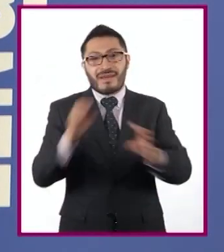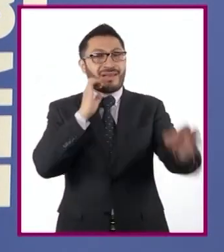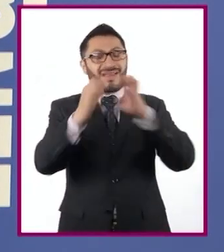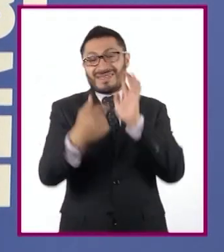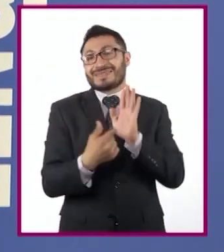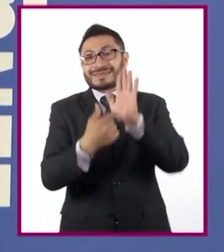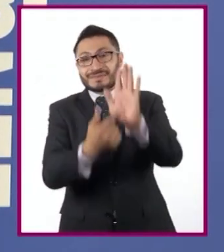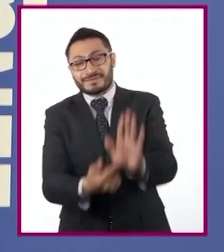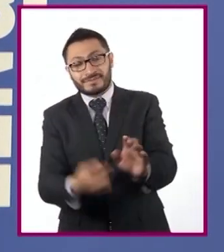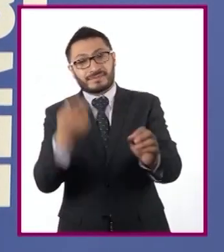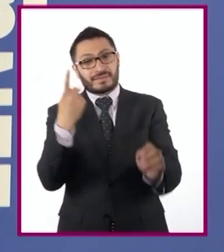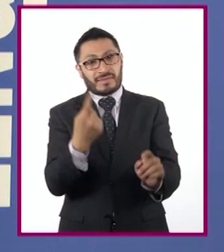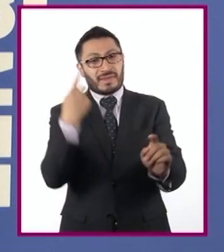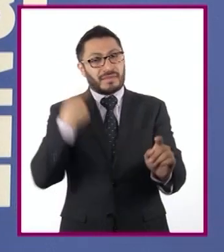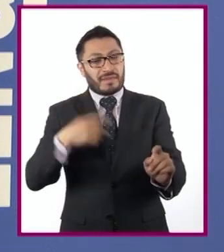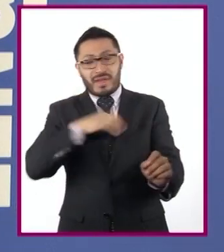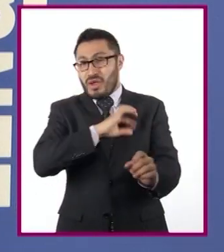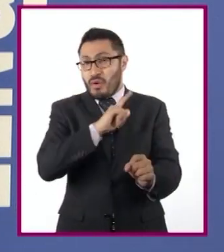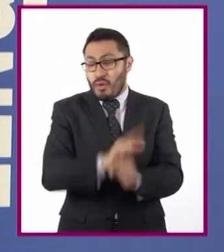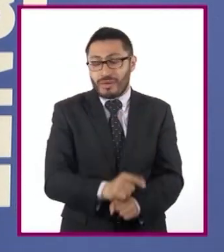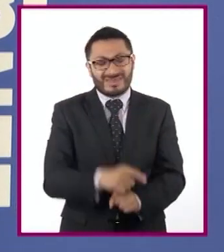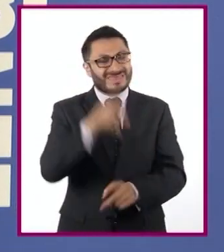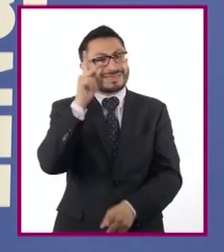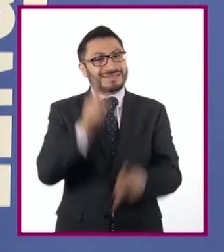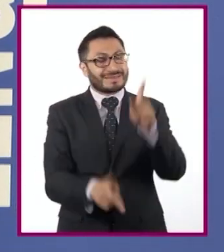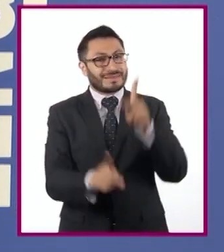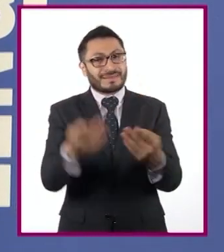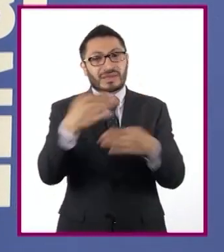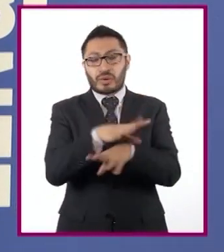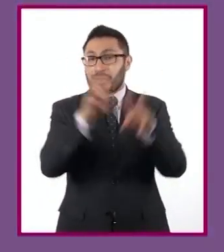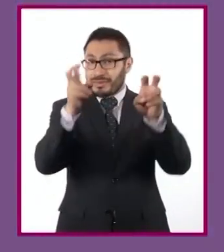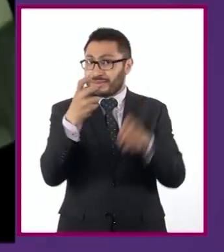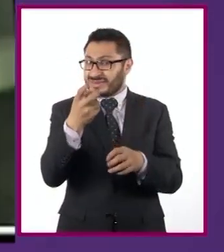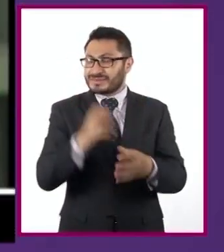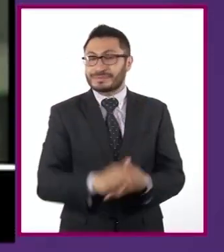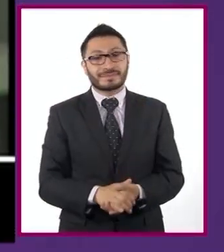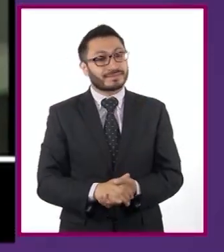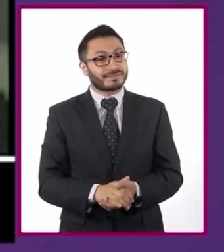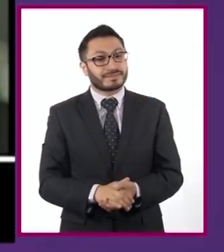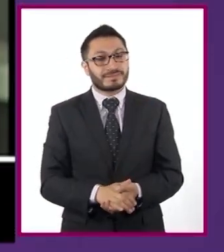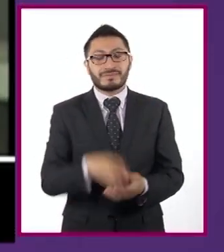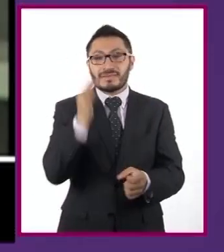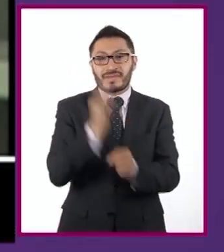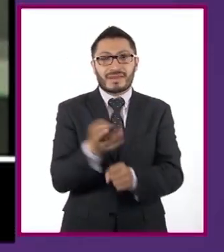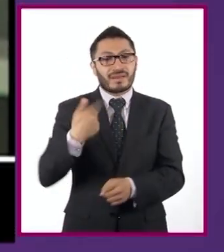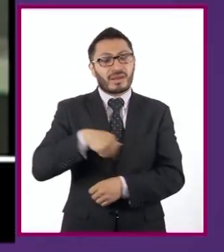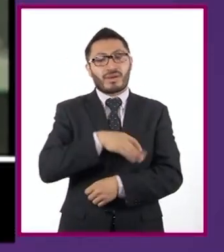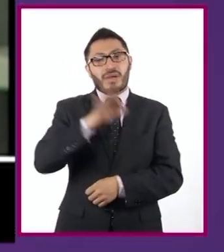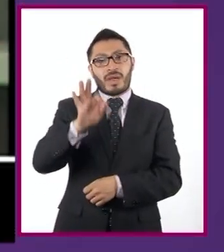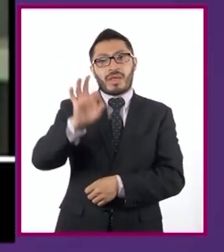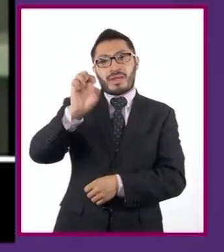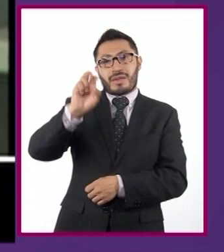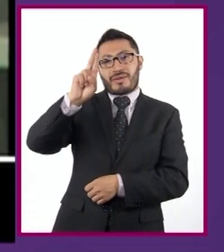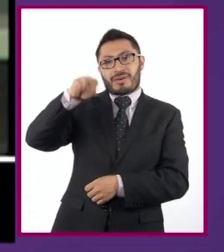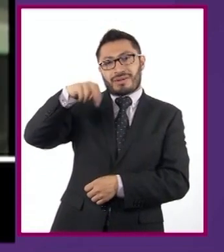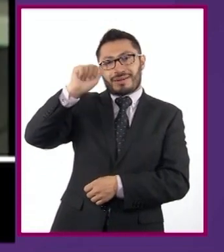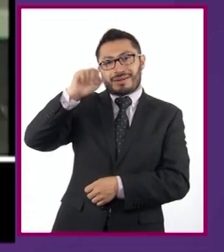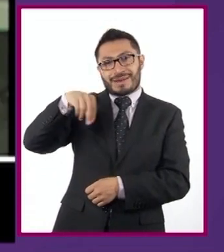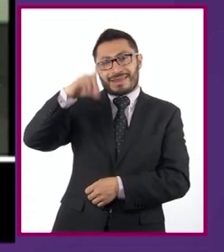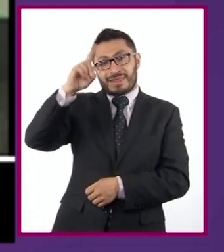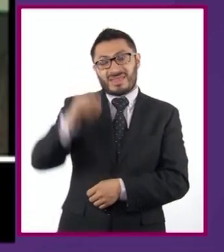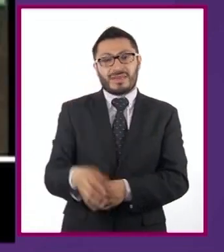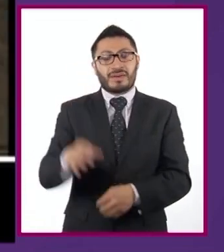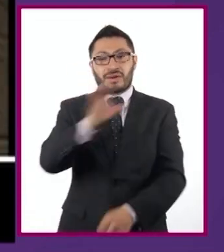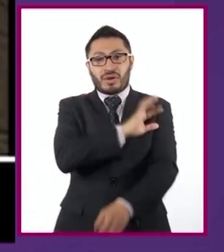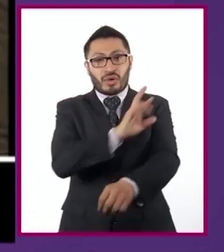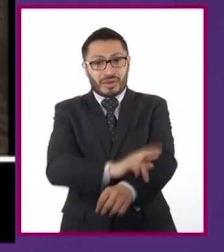entrevista a un especialista que nos explica acerca de esto. Estamos con Fernando Moreno, coordinador del área de publicidad en